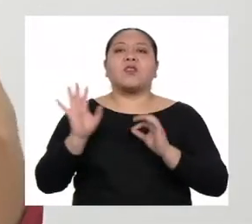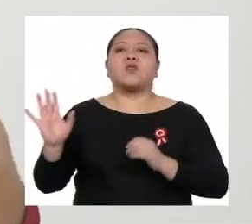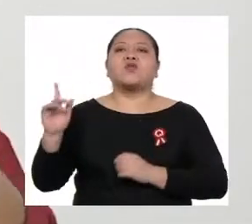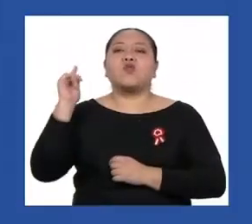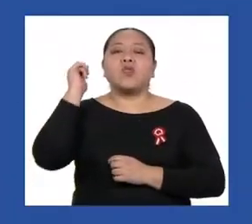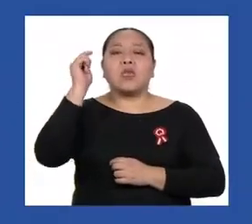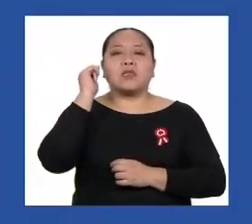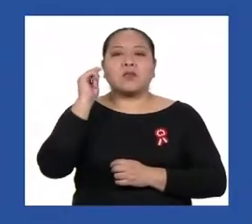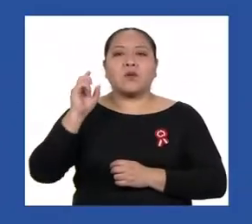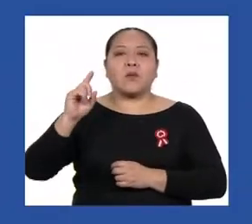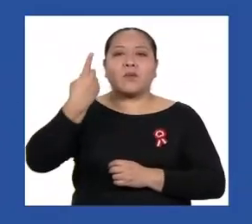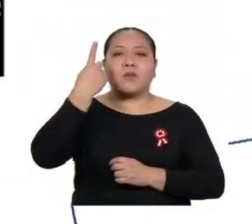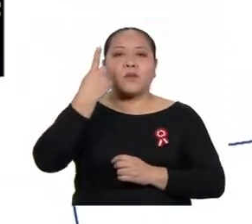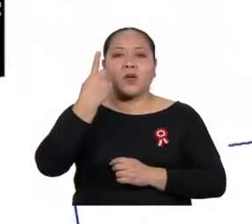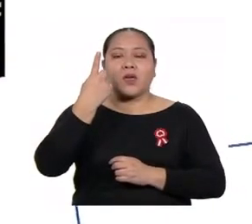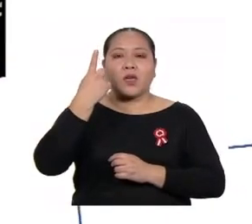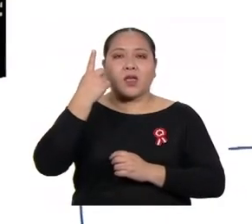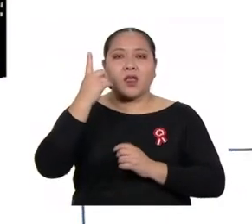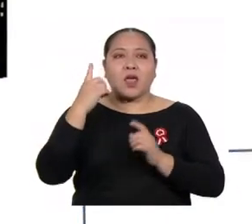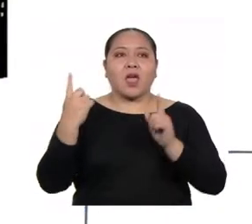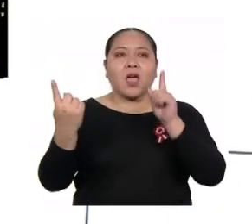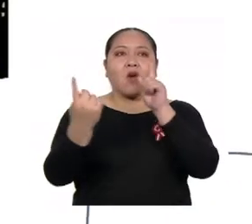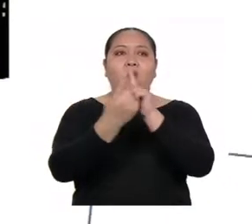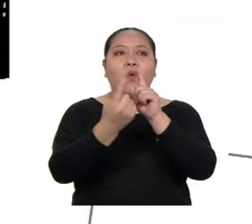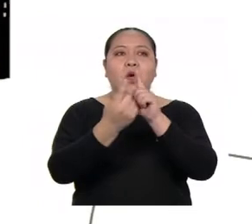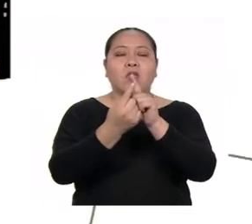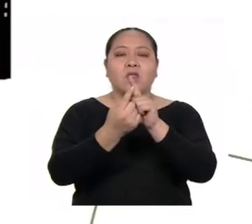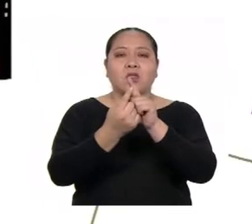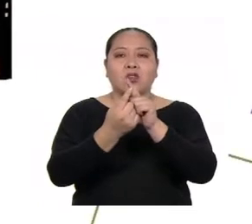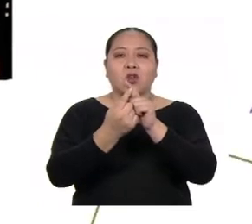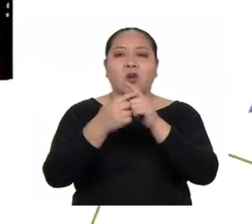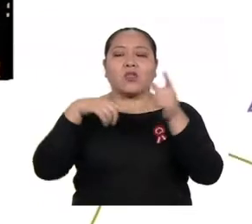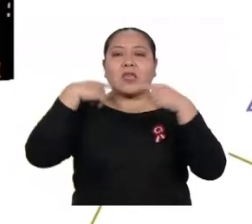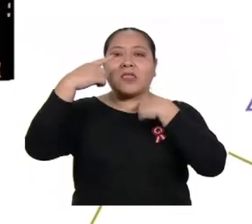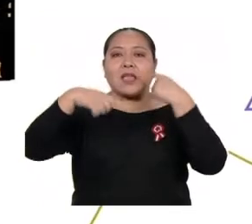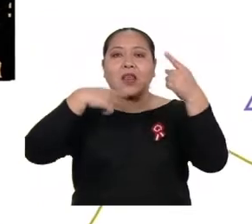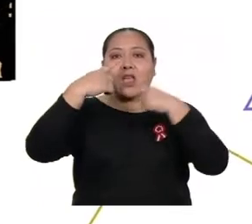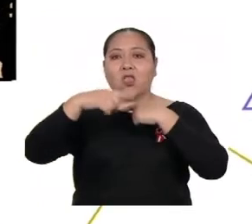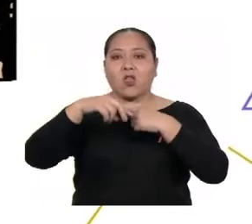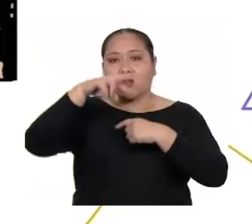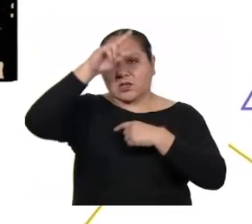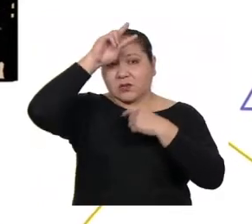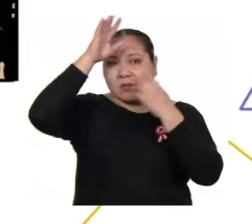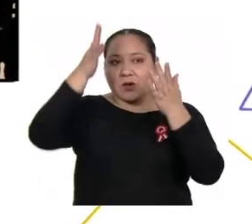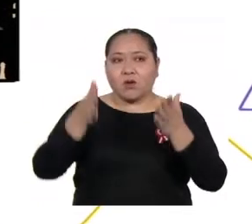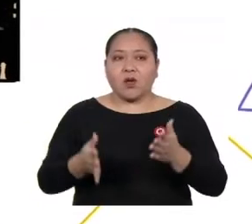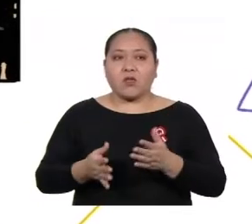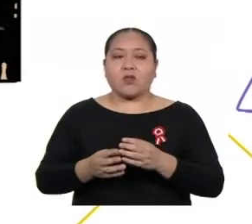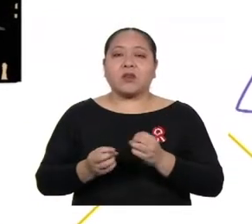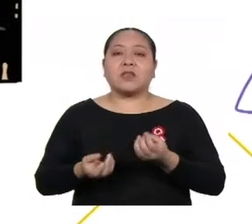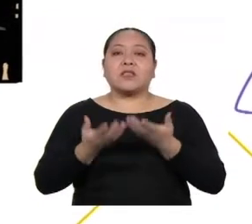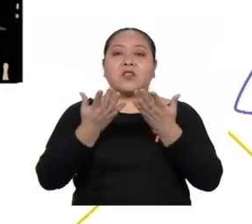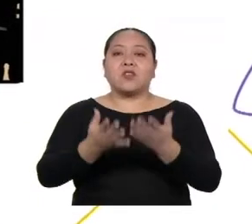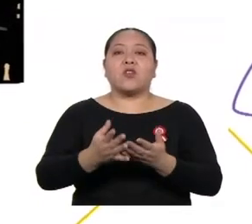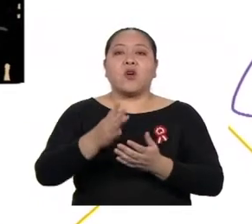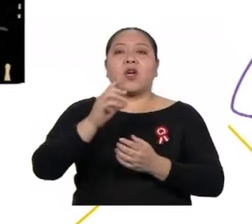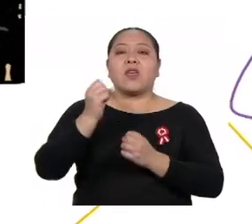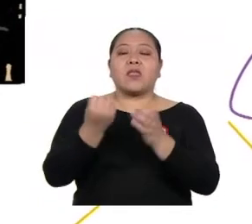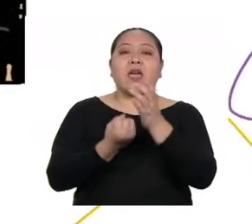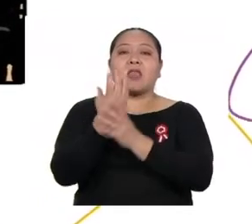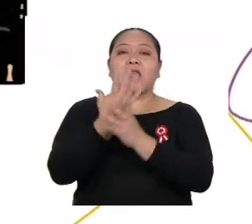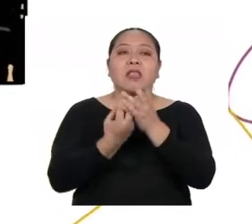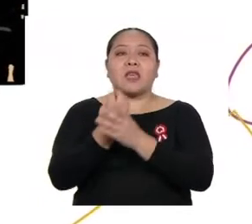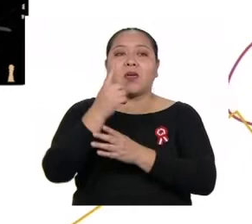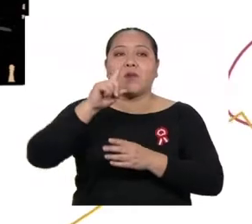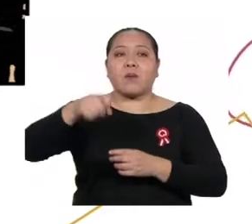en el primer encuentro de narradores peruanos, desarrollado en Arequipa en 1965.